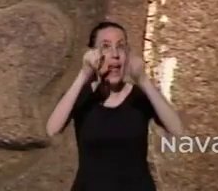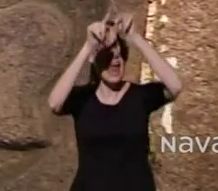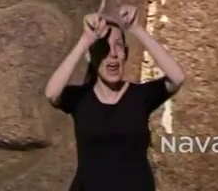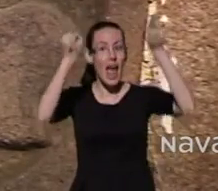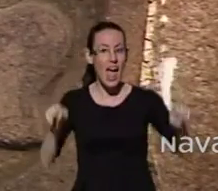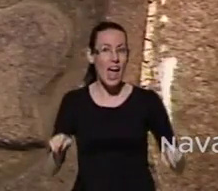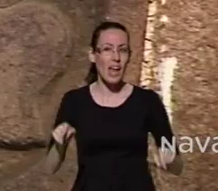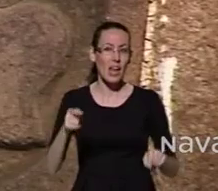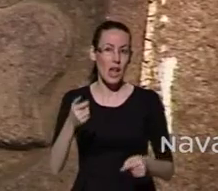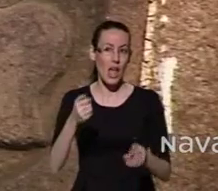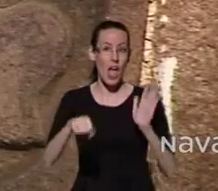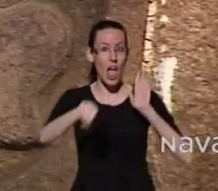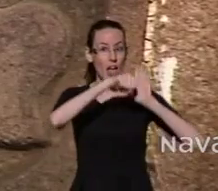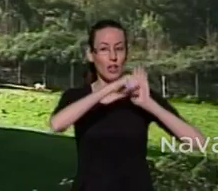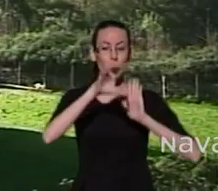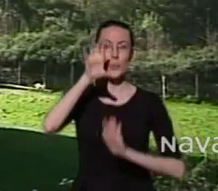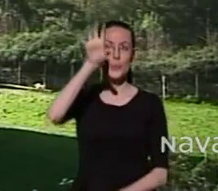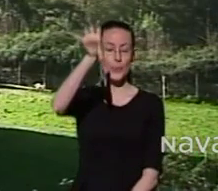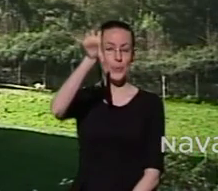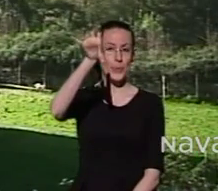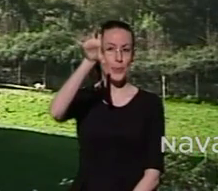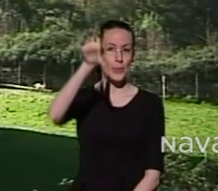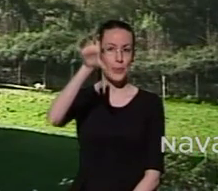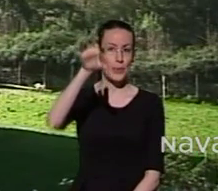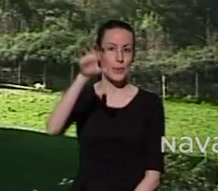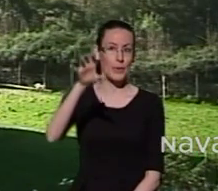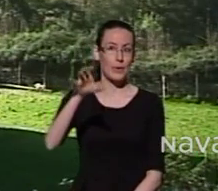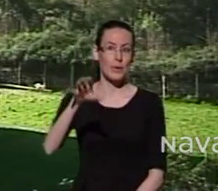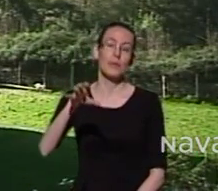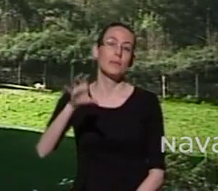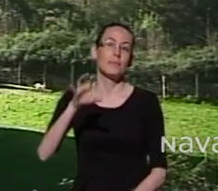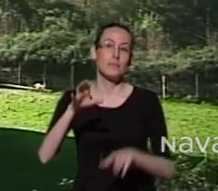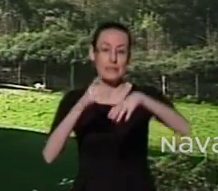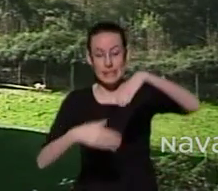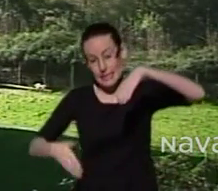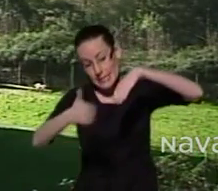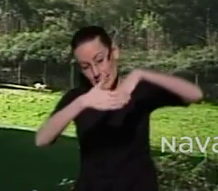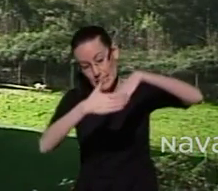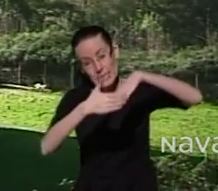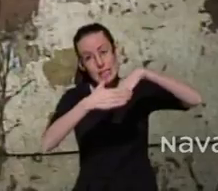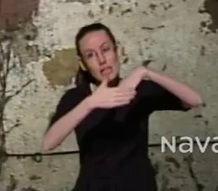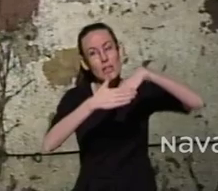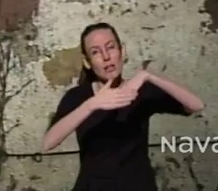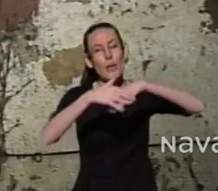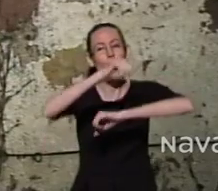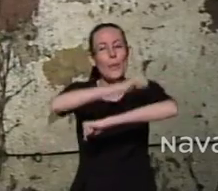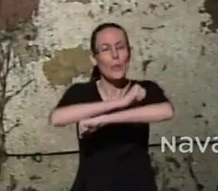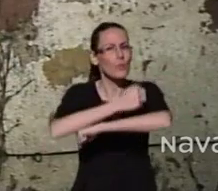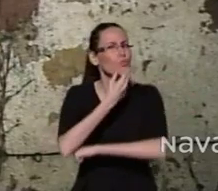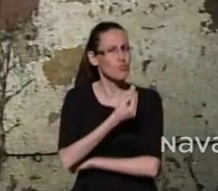ahí en la dovela central. Por la parte de, que no vemos del otro lado, pues hay unas ventanas muy bonitas de